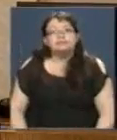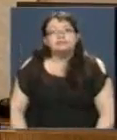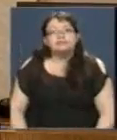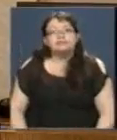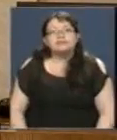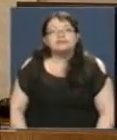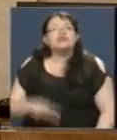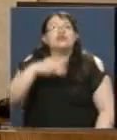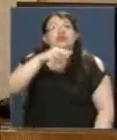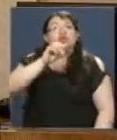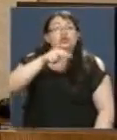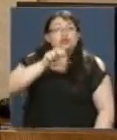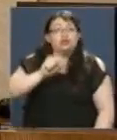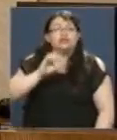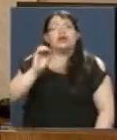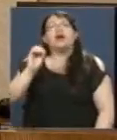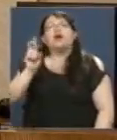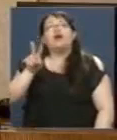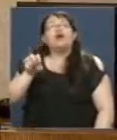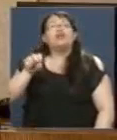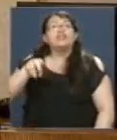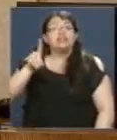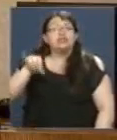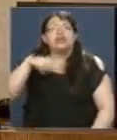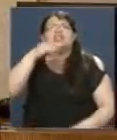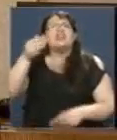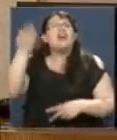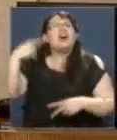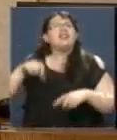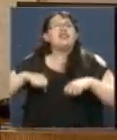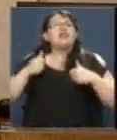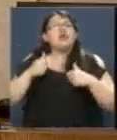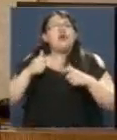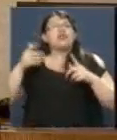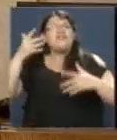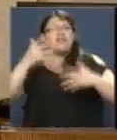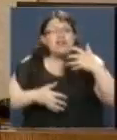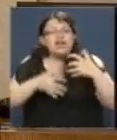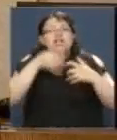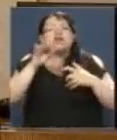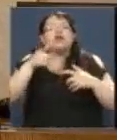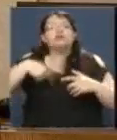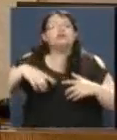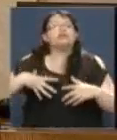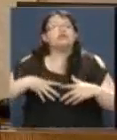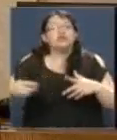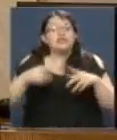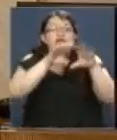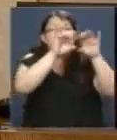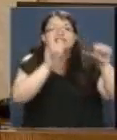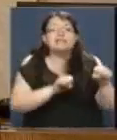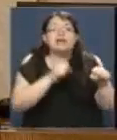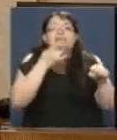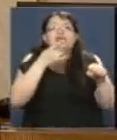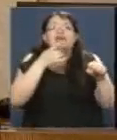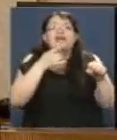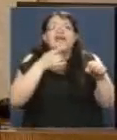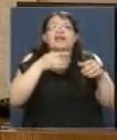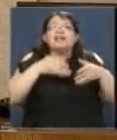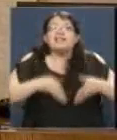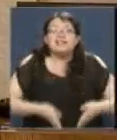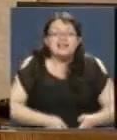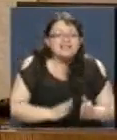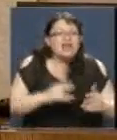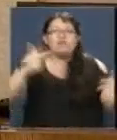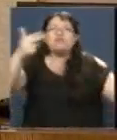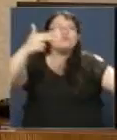La nona Osandona hablaba el otro día de los jóvenes violentistas, declarándolos nuestros hijos del sistema, que nacieron entre las balas y que